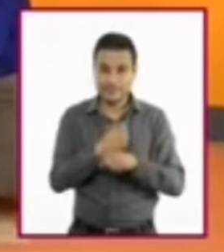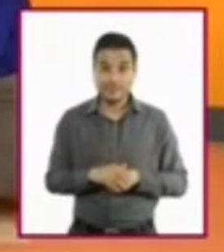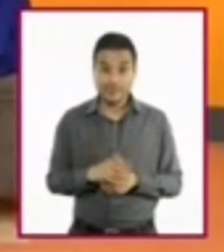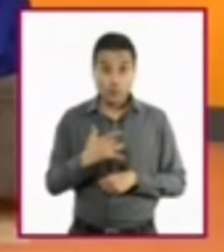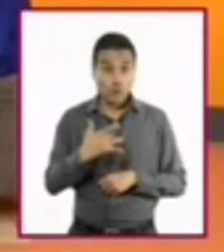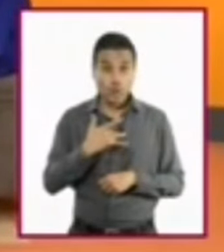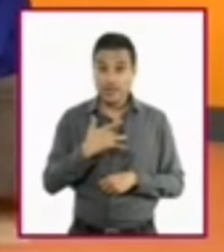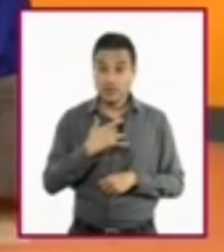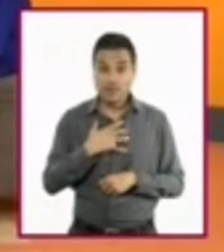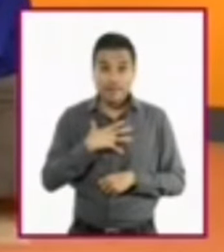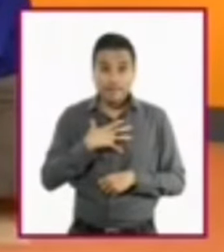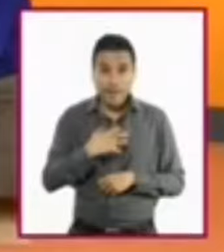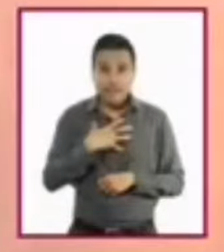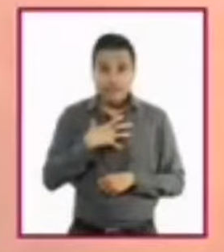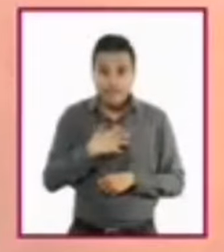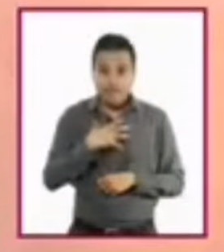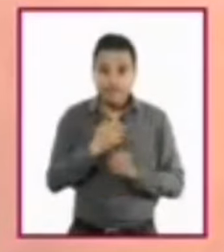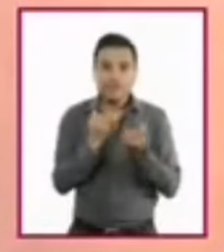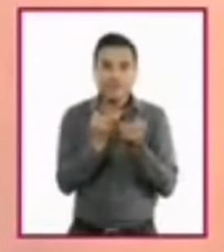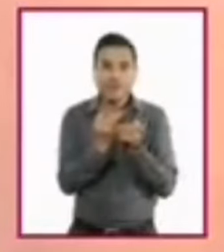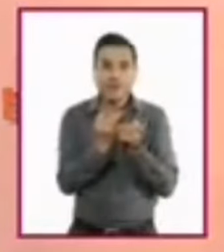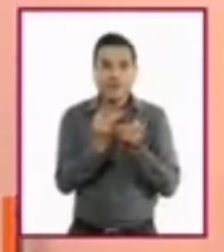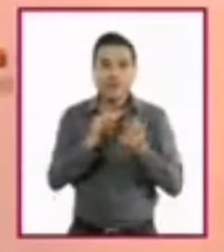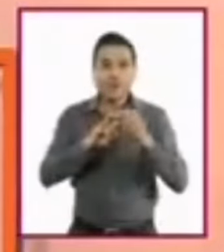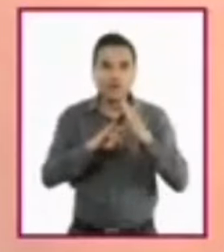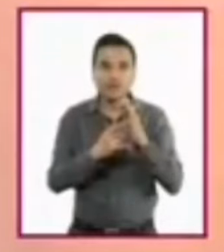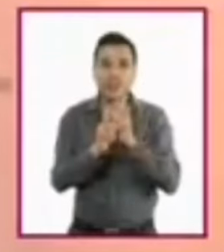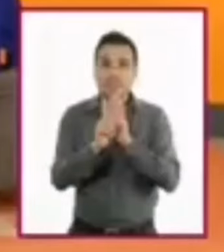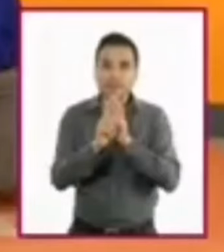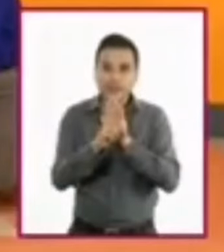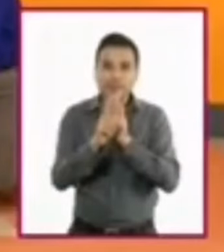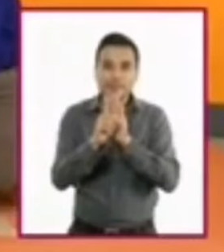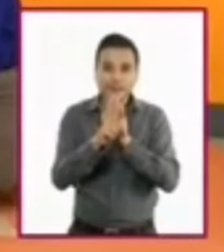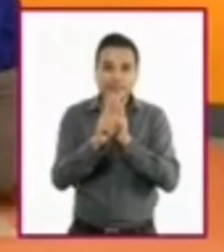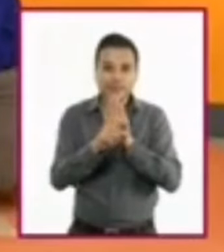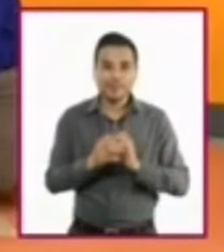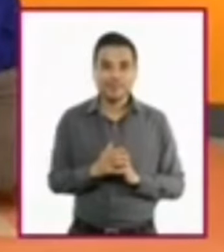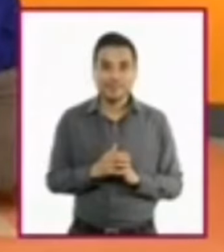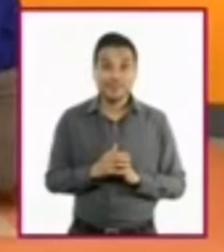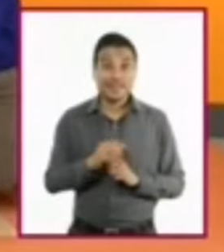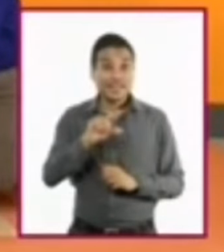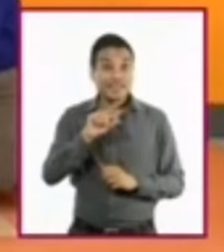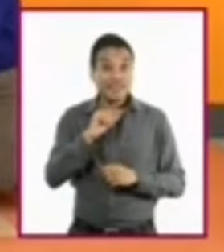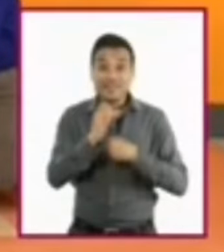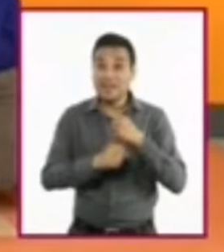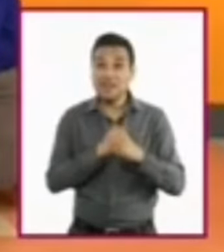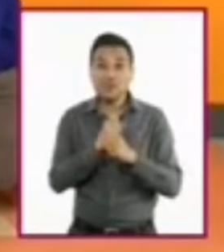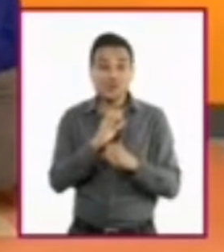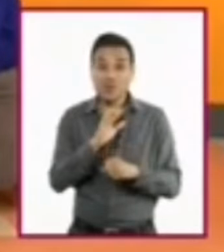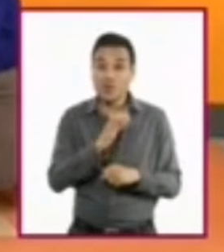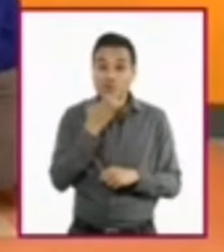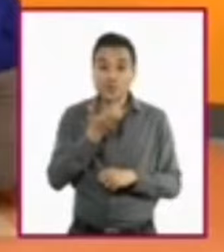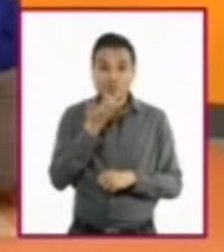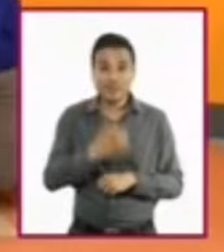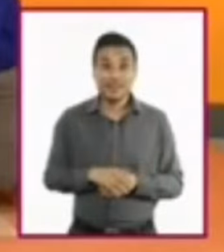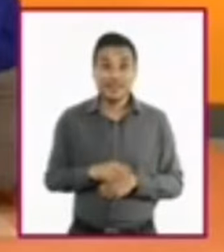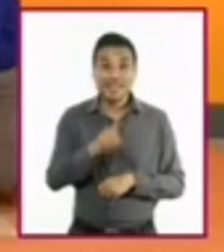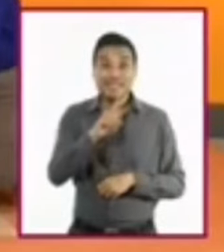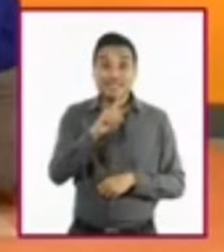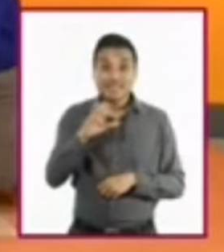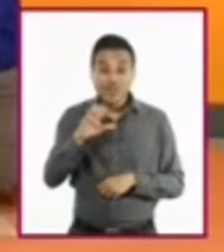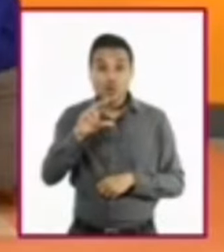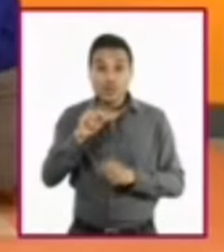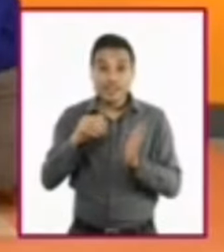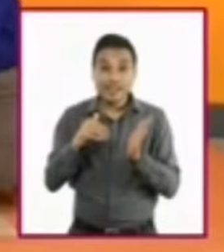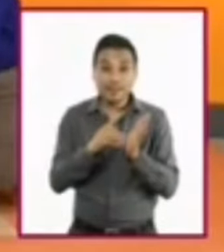parar, como tic-tac, un promedio de 70 años, bombeando un total aproximado de 180 millones